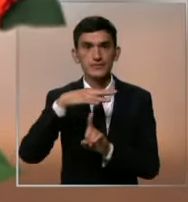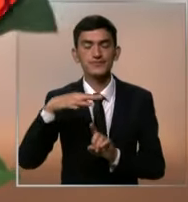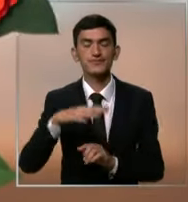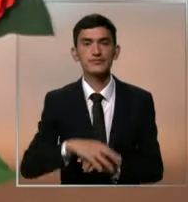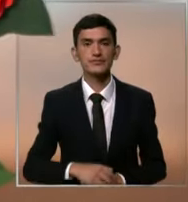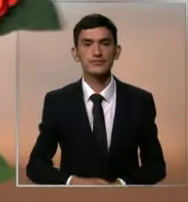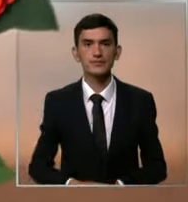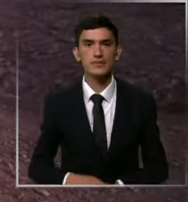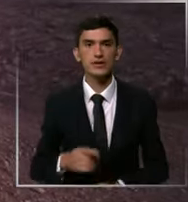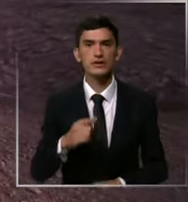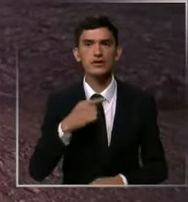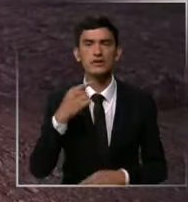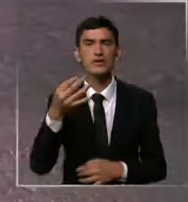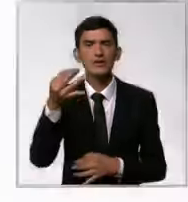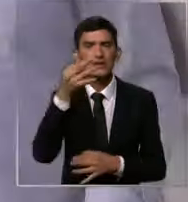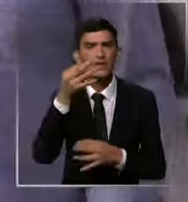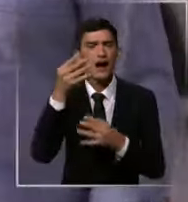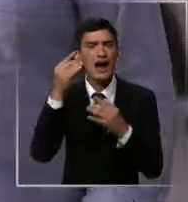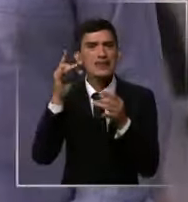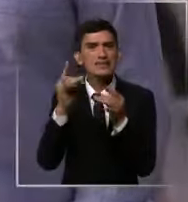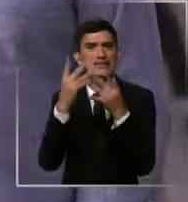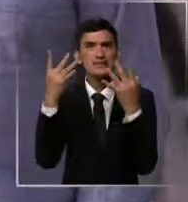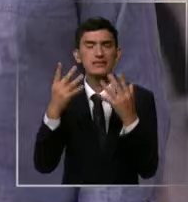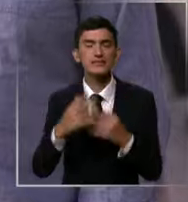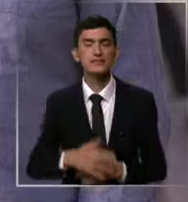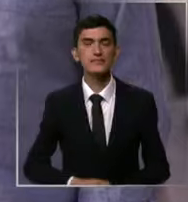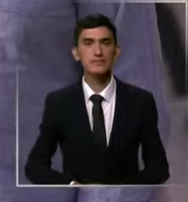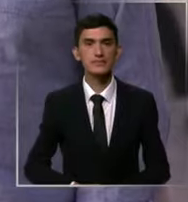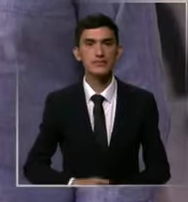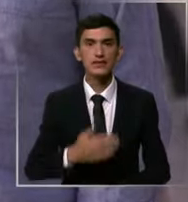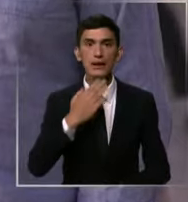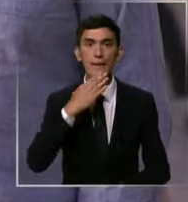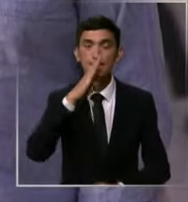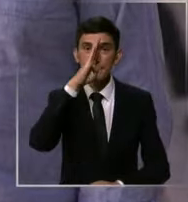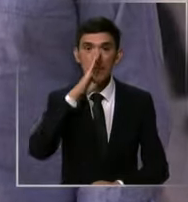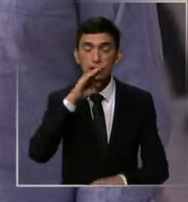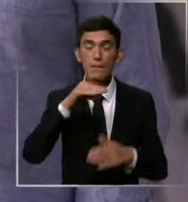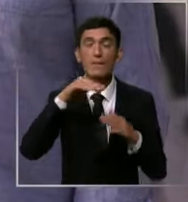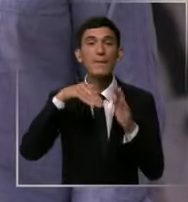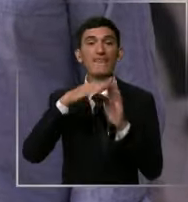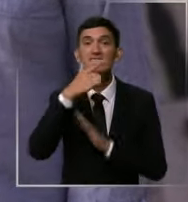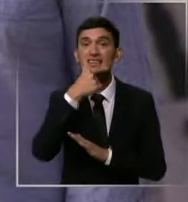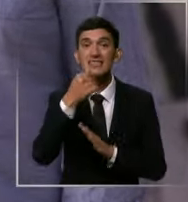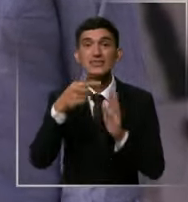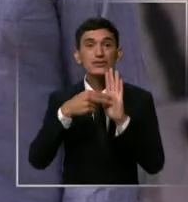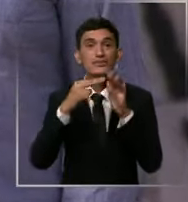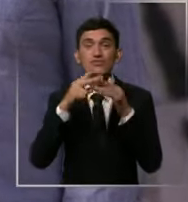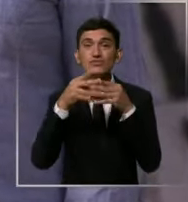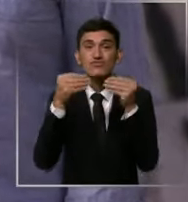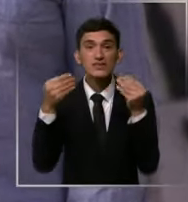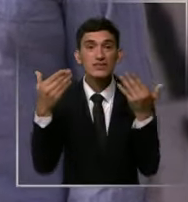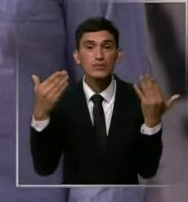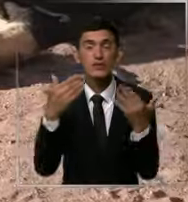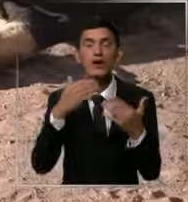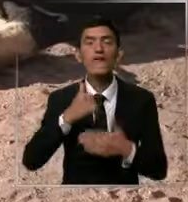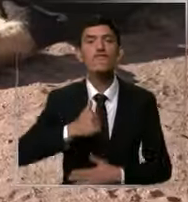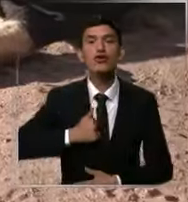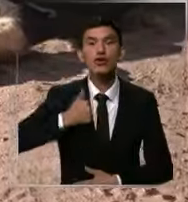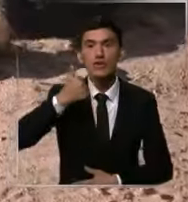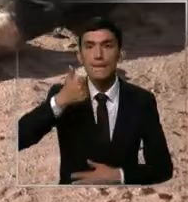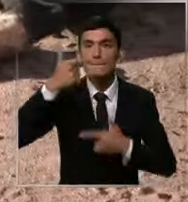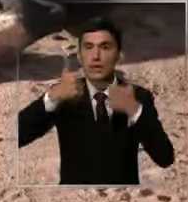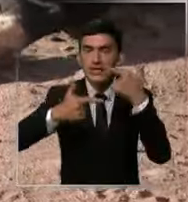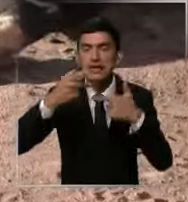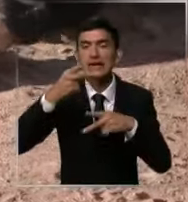un accidente muy dramático que ocurre. Creo que esto de los perros es mucho más fácil de solucionarlo cuando están las voluntades políticas de hacerlo. Tal